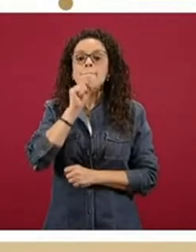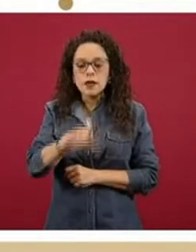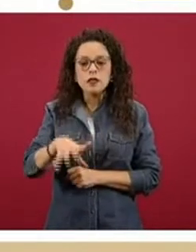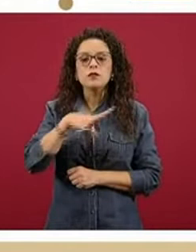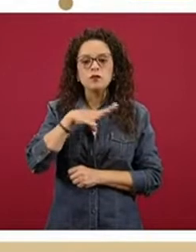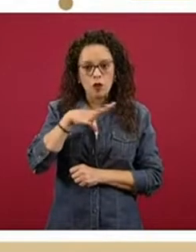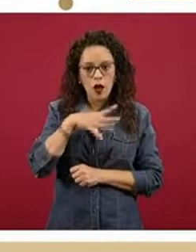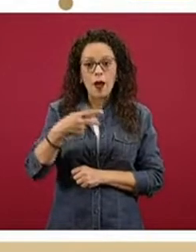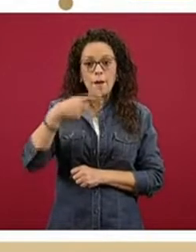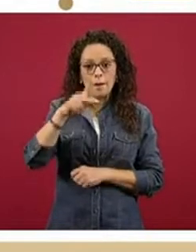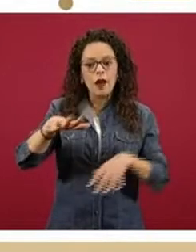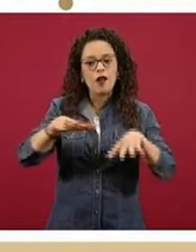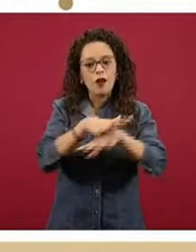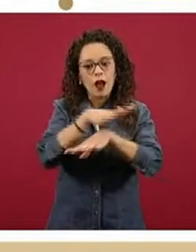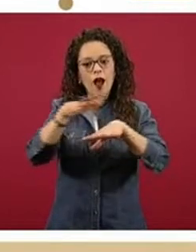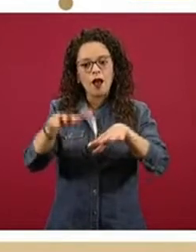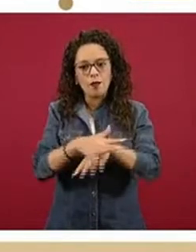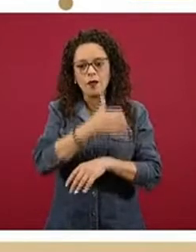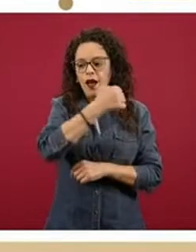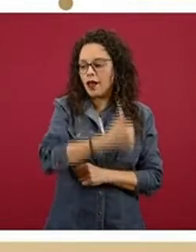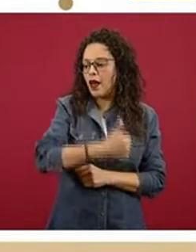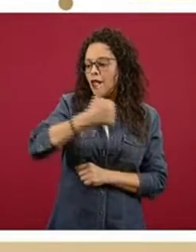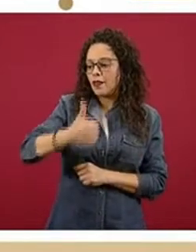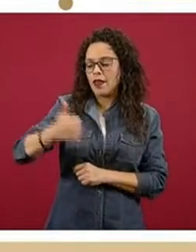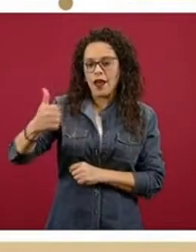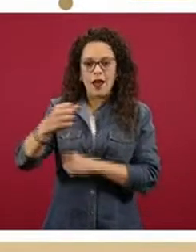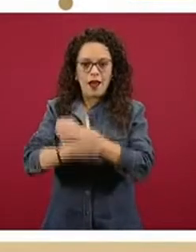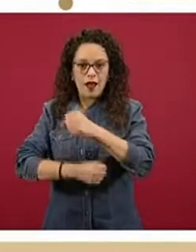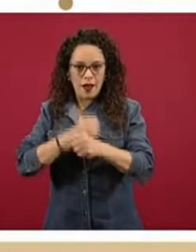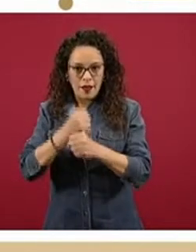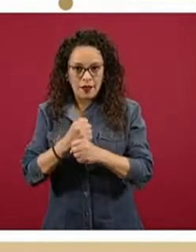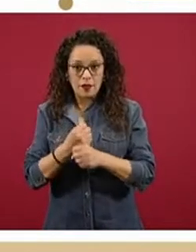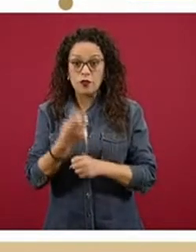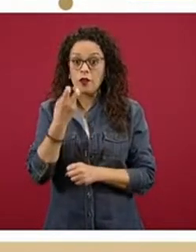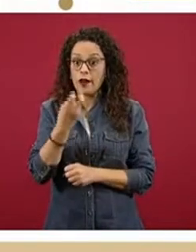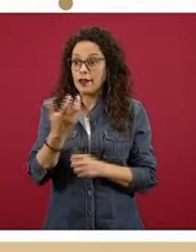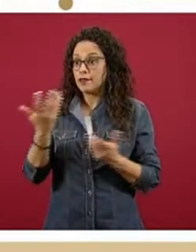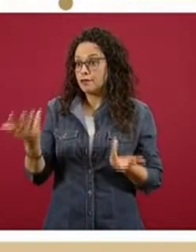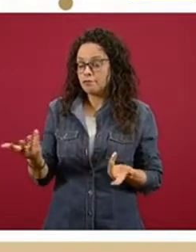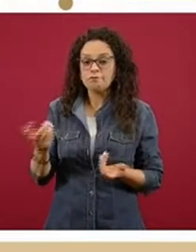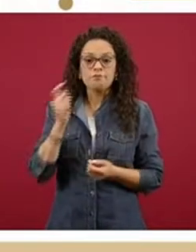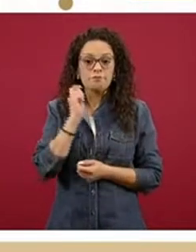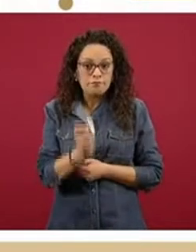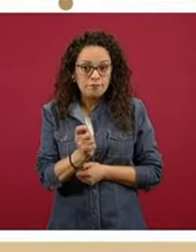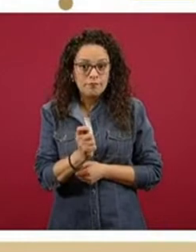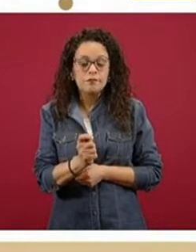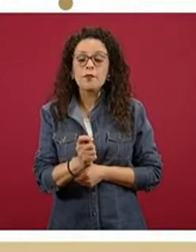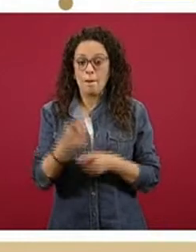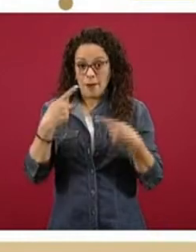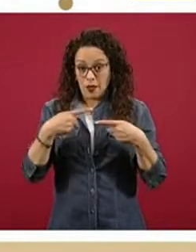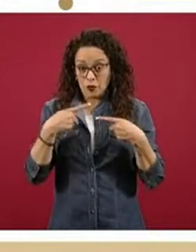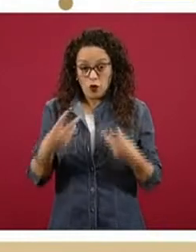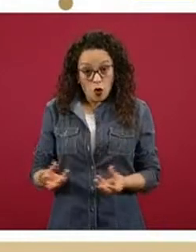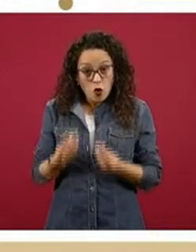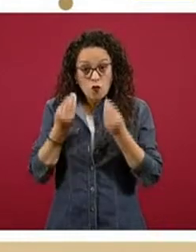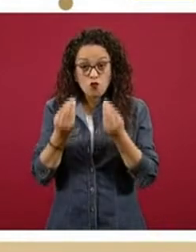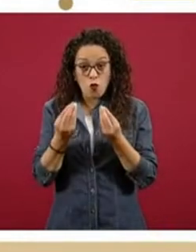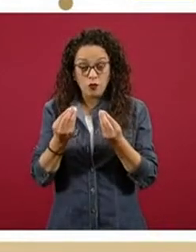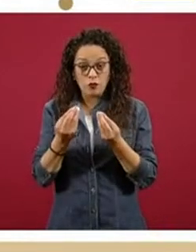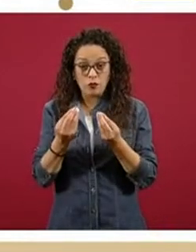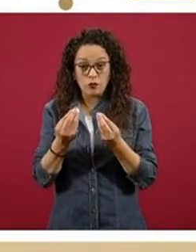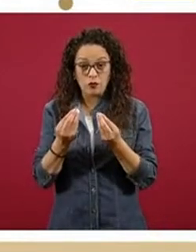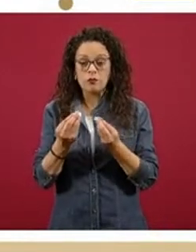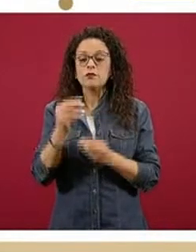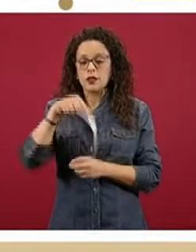otro. Entonces, esto nos da también la magnitud de la enfermedad, es decir, un gran número de personas son afectadas